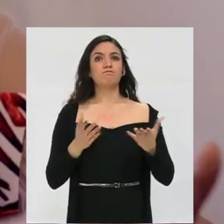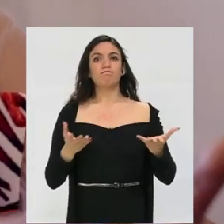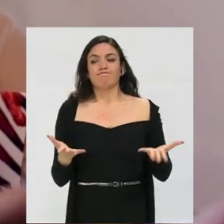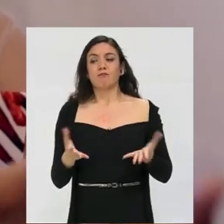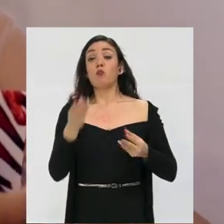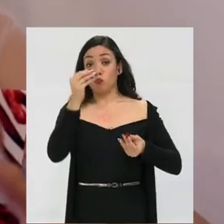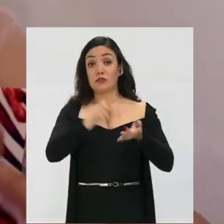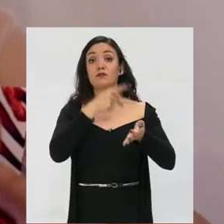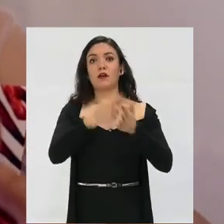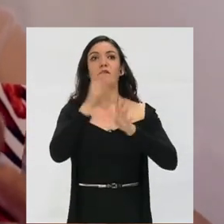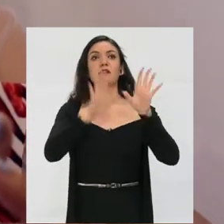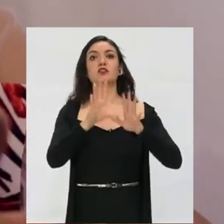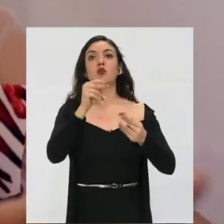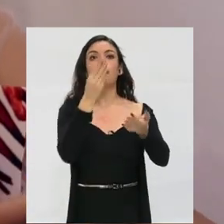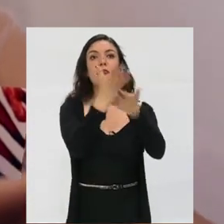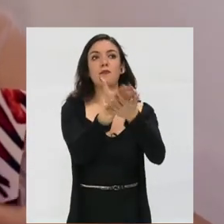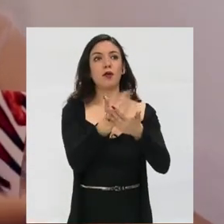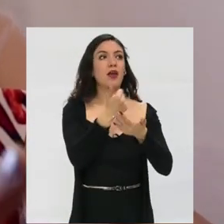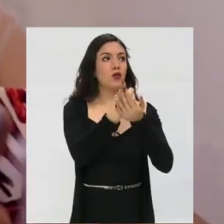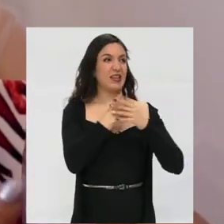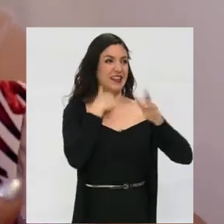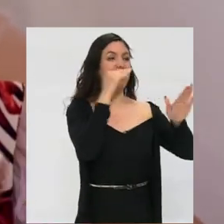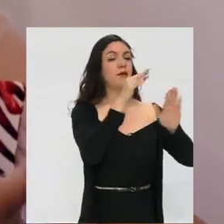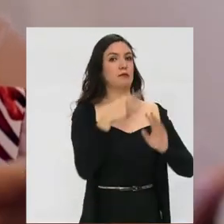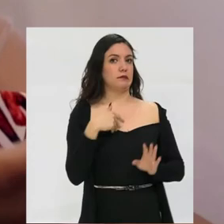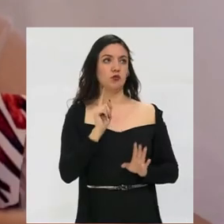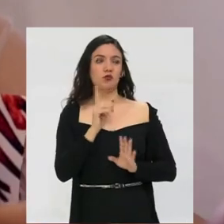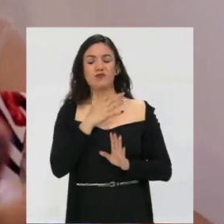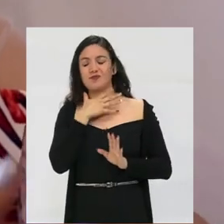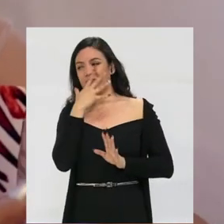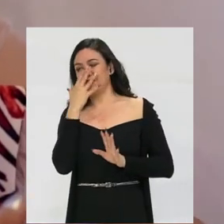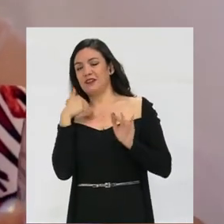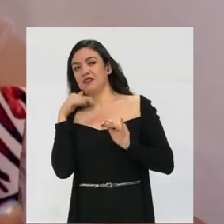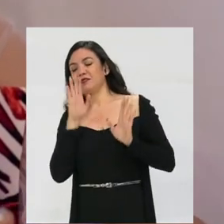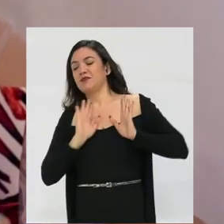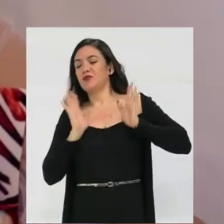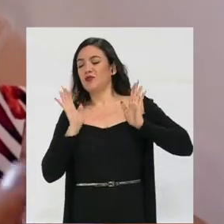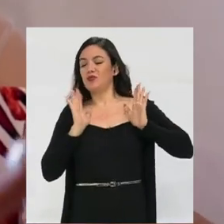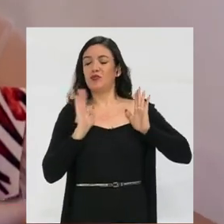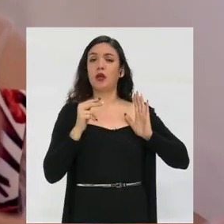No, muchas veces no pedimos ayuda porque nos da vergüenza.